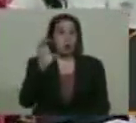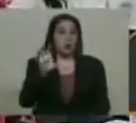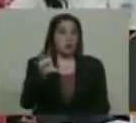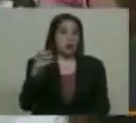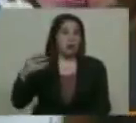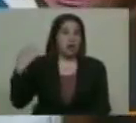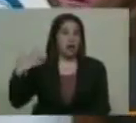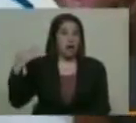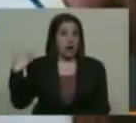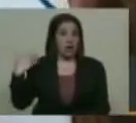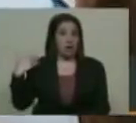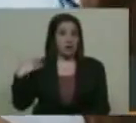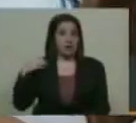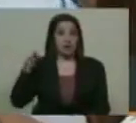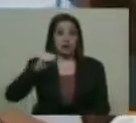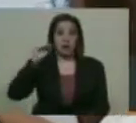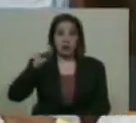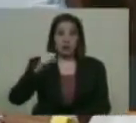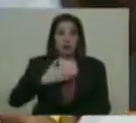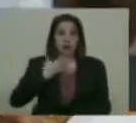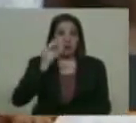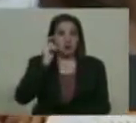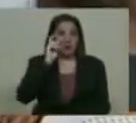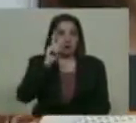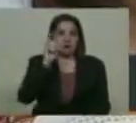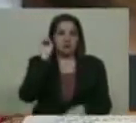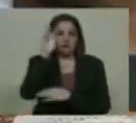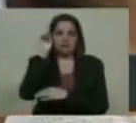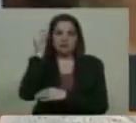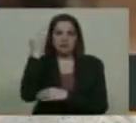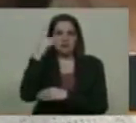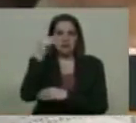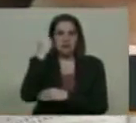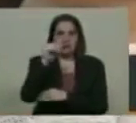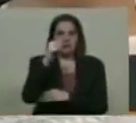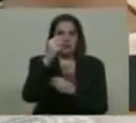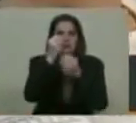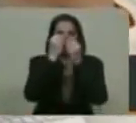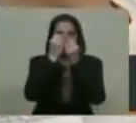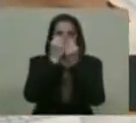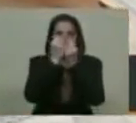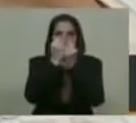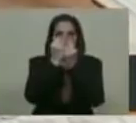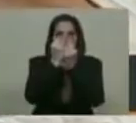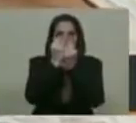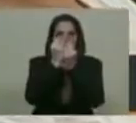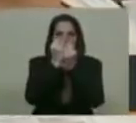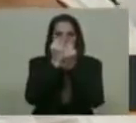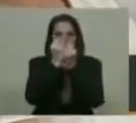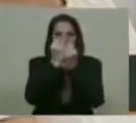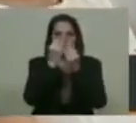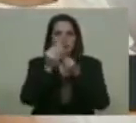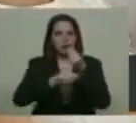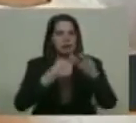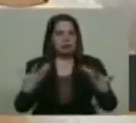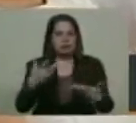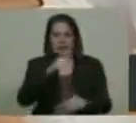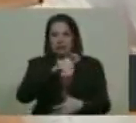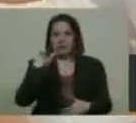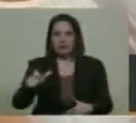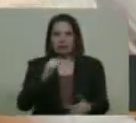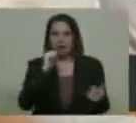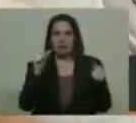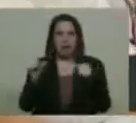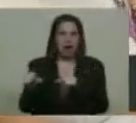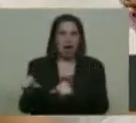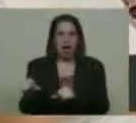pero sí pueden ver en la Asamblea Nacional cómo se comportan ellos. son una gente inútil, inservible, que no ayuda